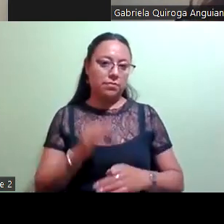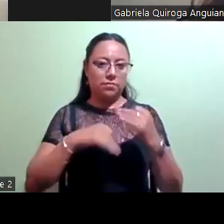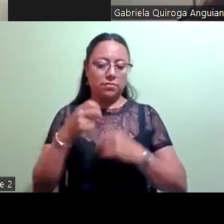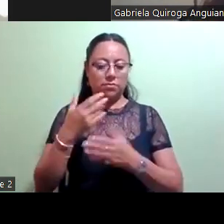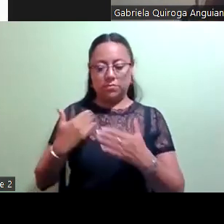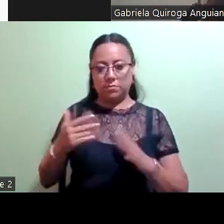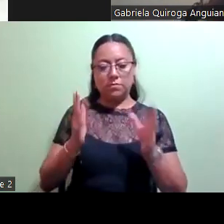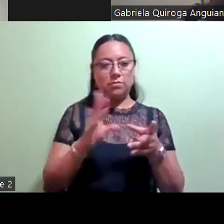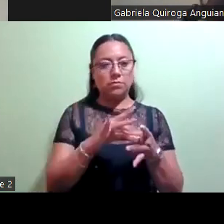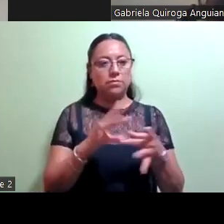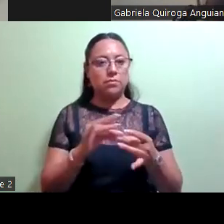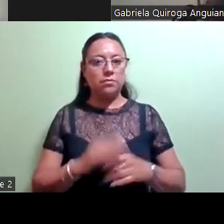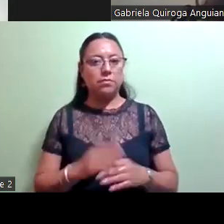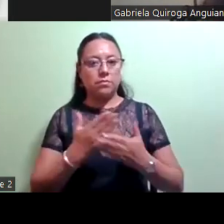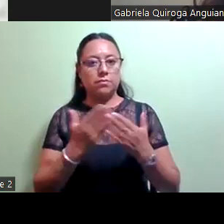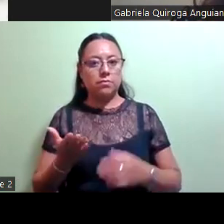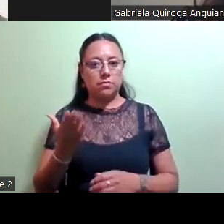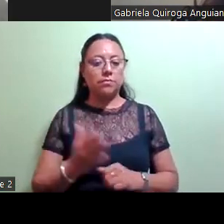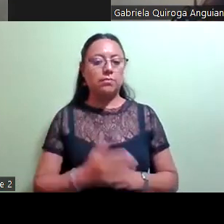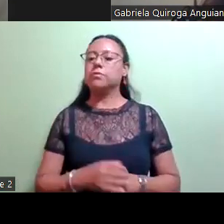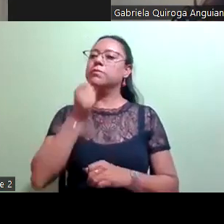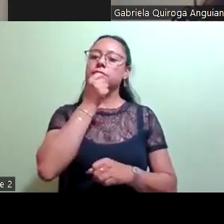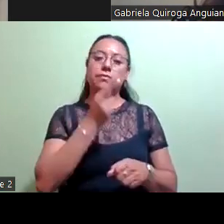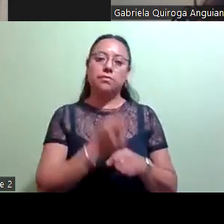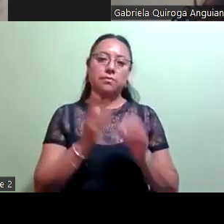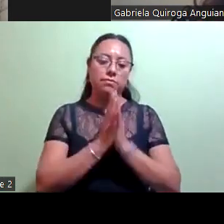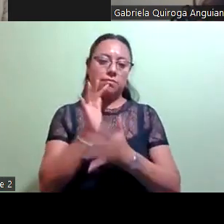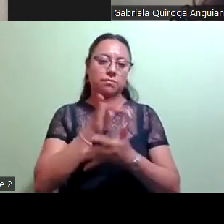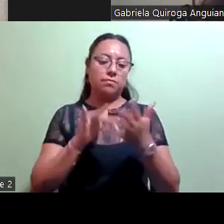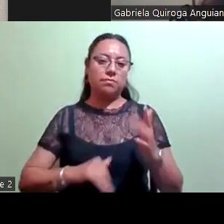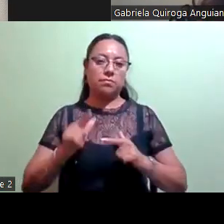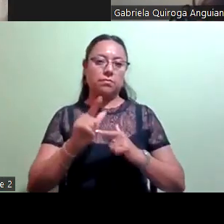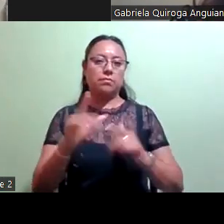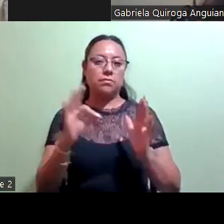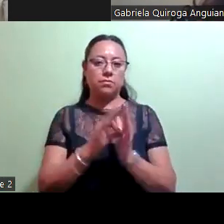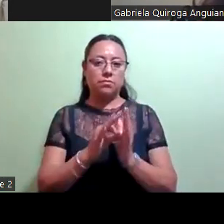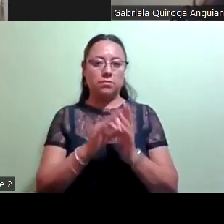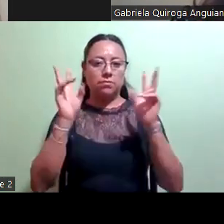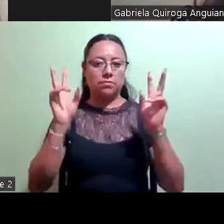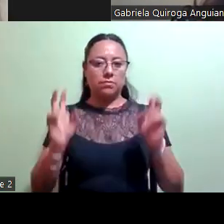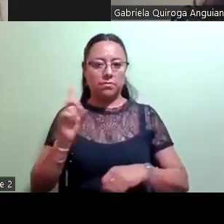mencionado. Se lo solicita la secretaria dar lectura al siguiente punto de orden del día, por favor.